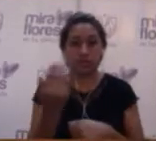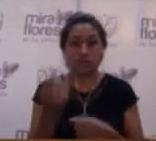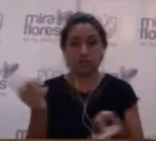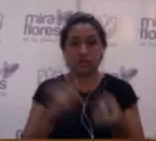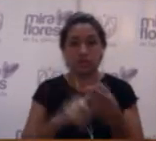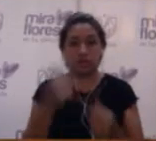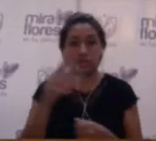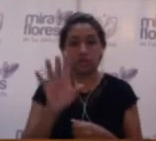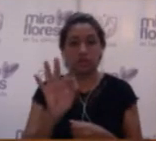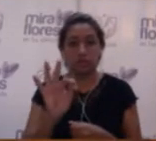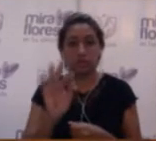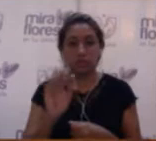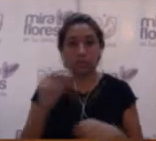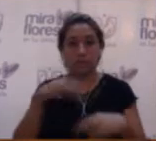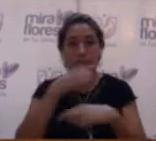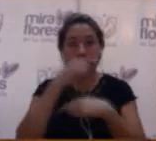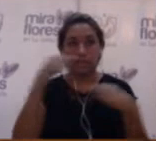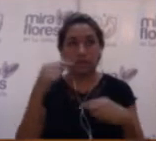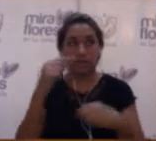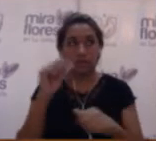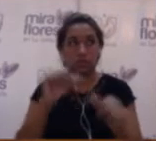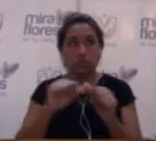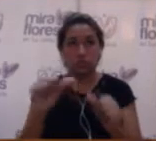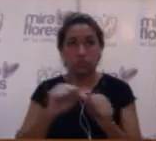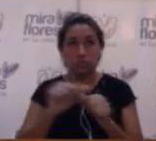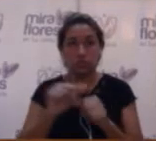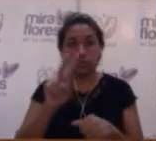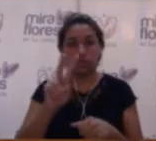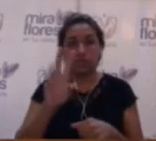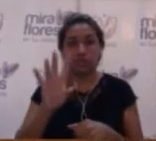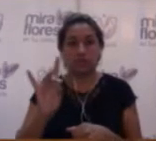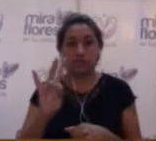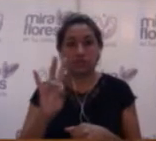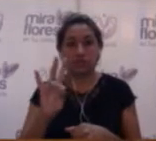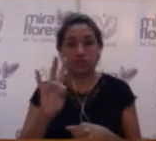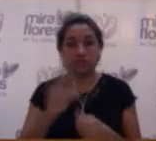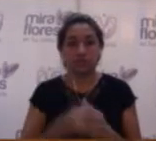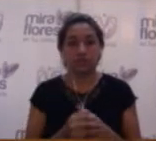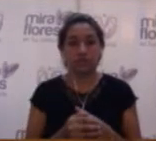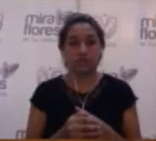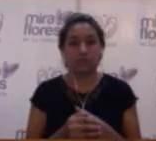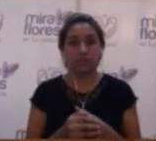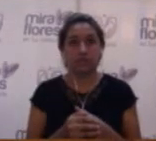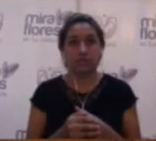efectúa en virtud al amparo del numeral 27 del artículo 9 de la Ley Orgánica de Municipalidades.